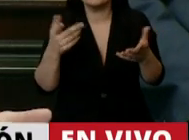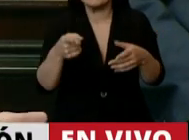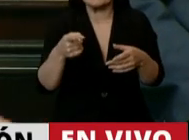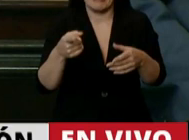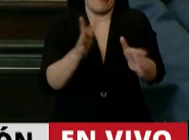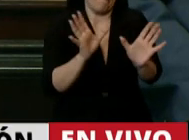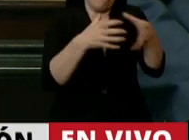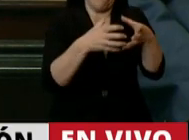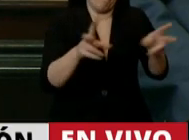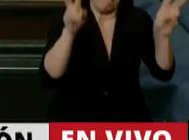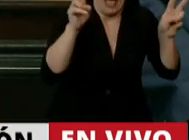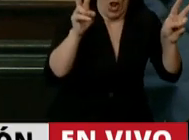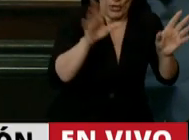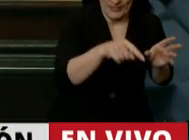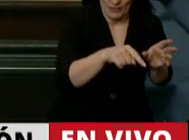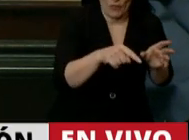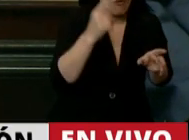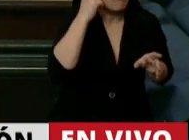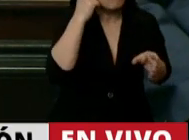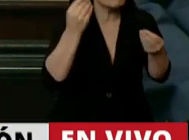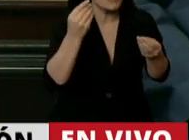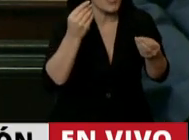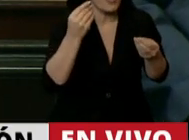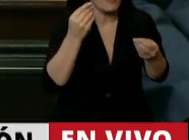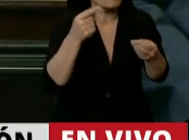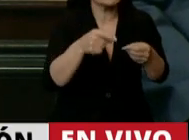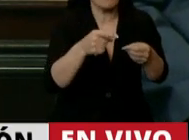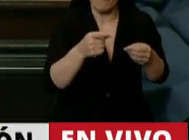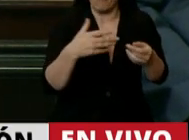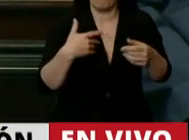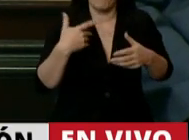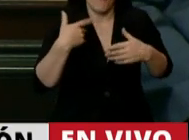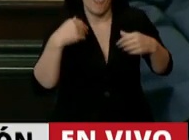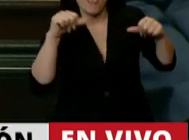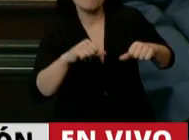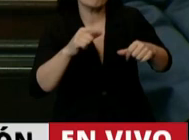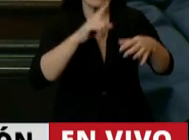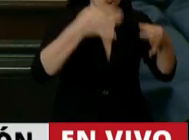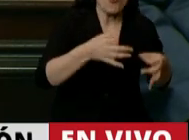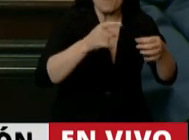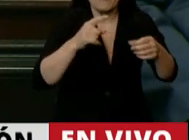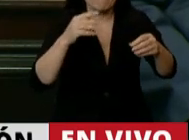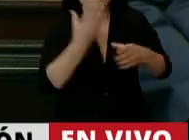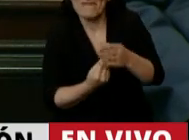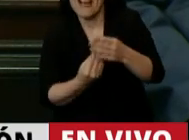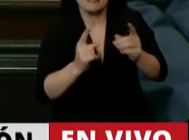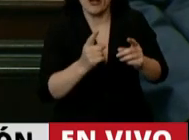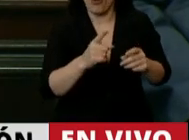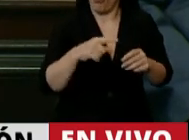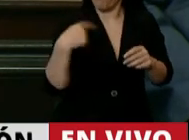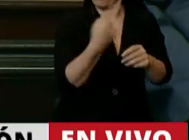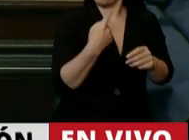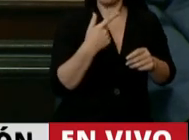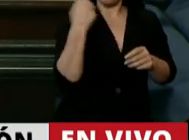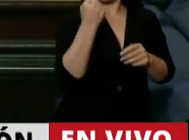desde el peronismo, que siempre es mejor contar las veces que nos pudimos levantar, que siempre es mejor contar las veces que supimos